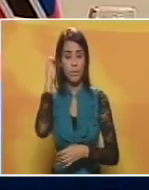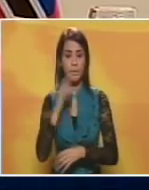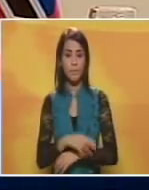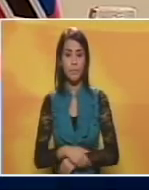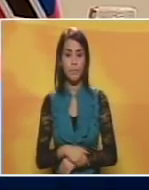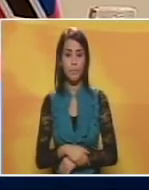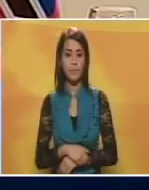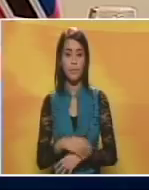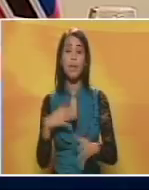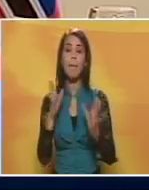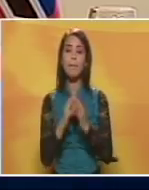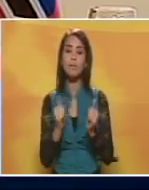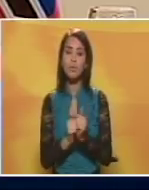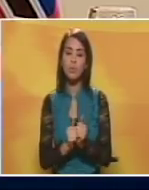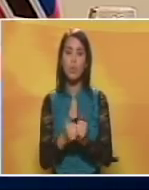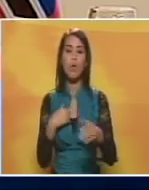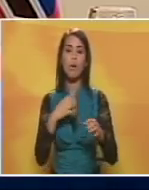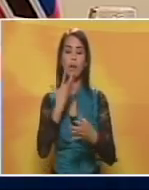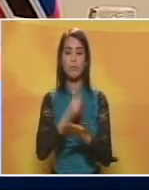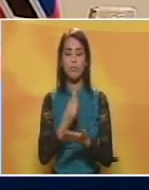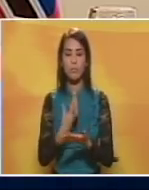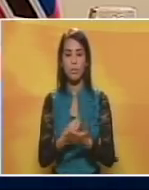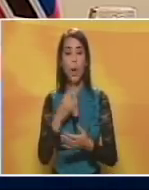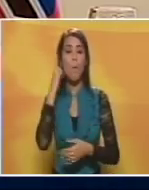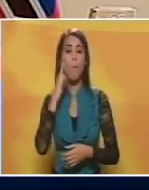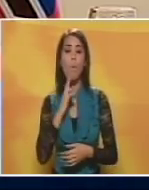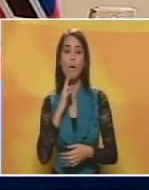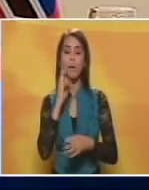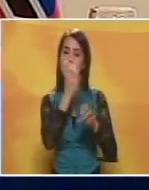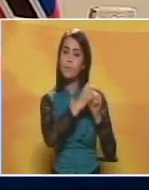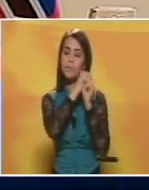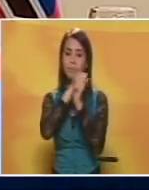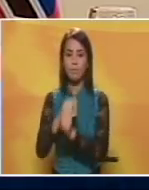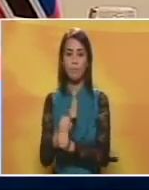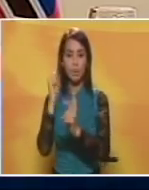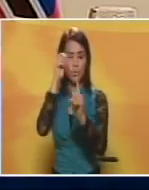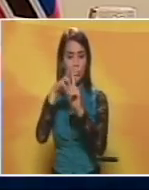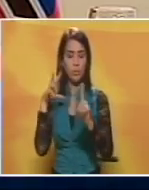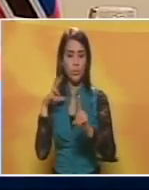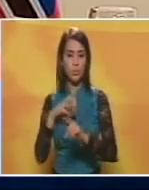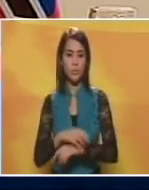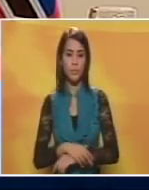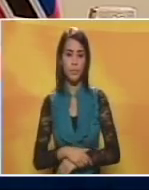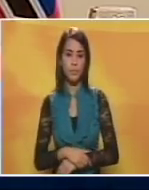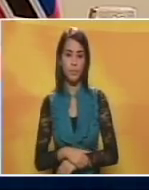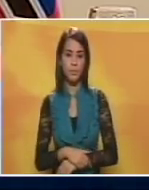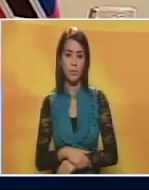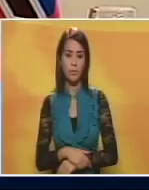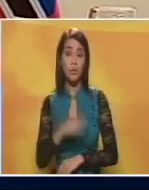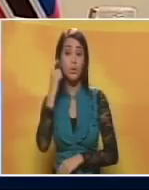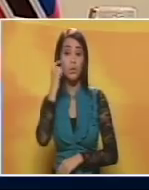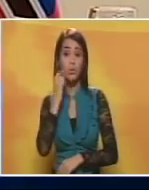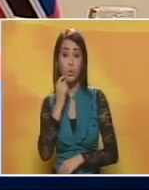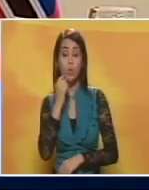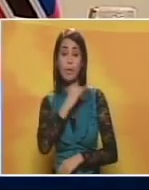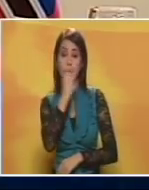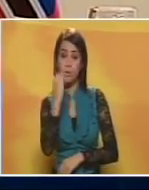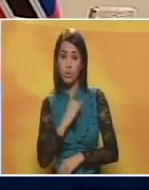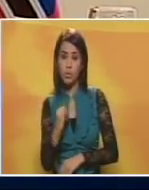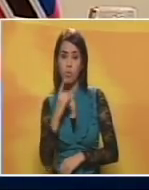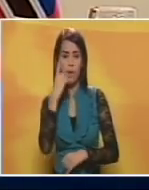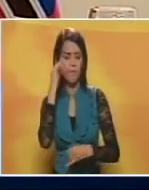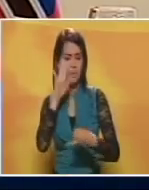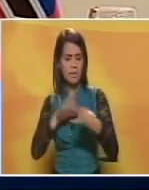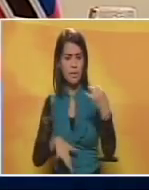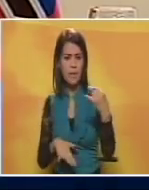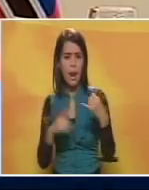repetir. Amazonas, Anzoátegui, Apure, Bolívar, del Tamacuro, Monagas, Sucre y Zulia, las electoras y los electores al final de la